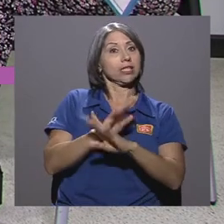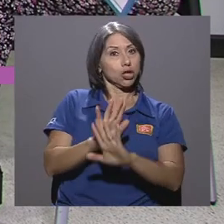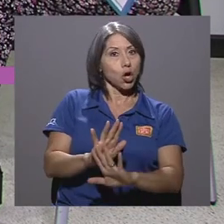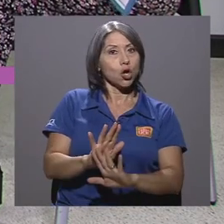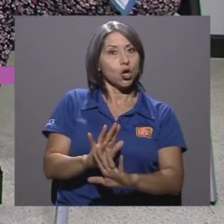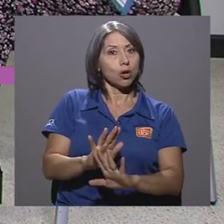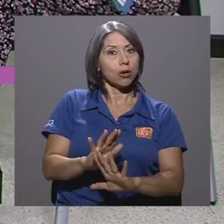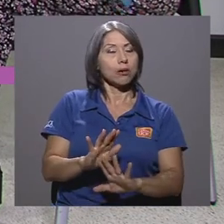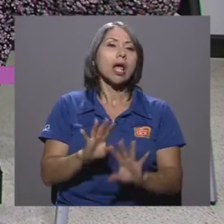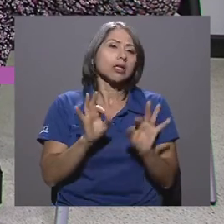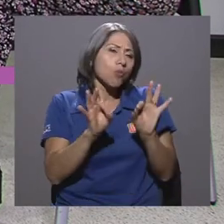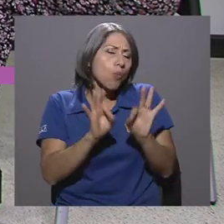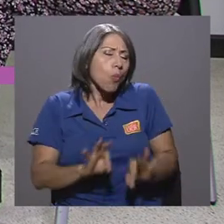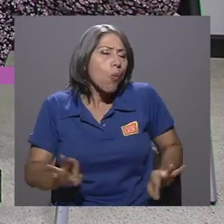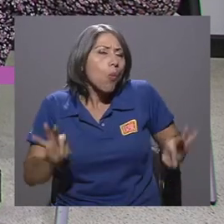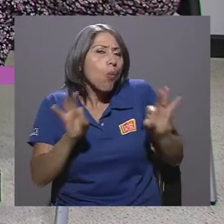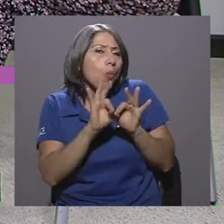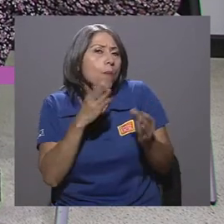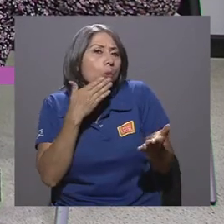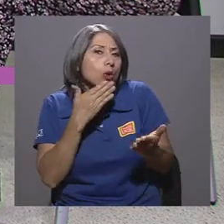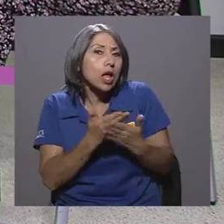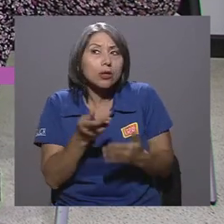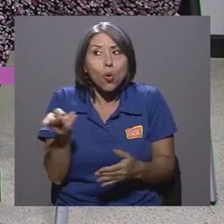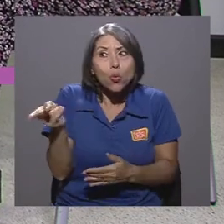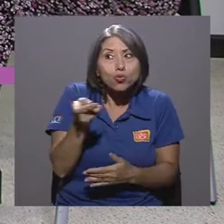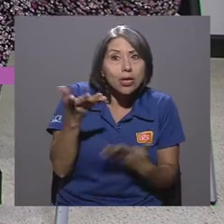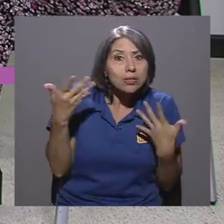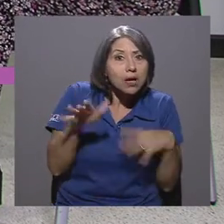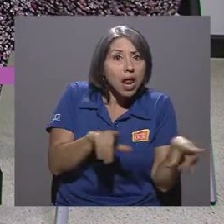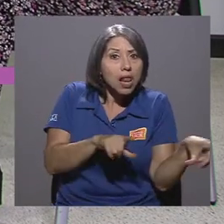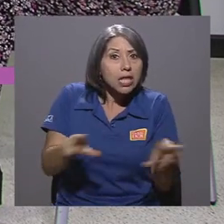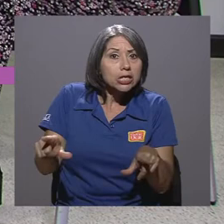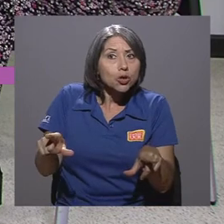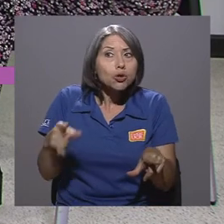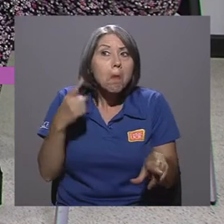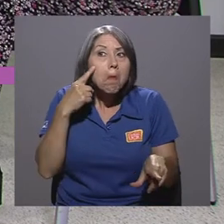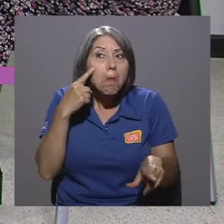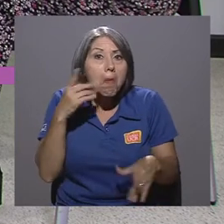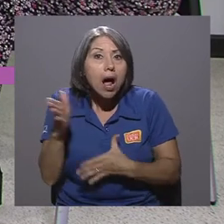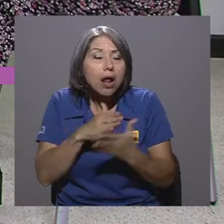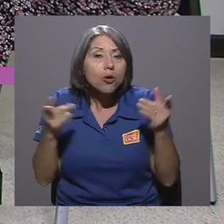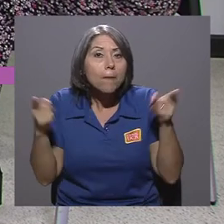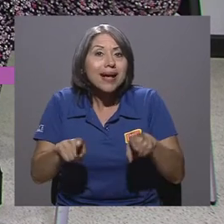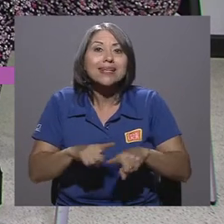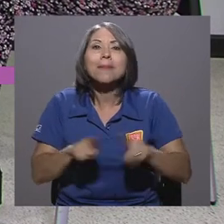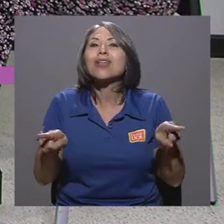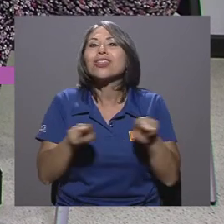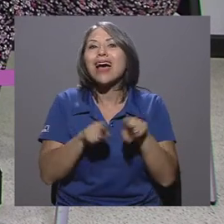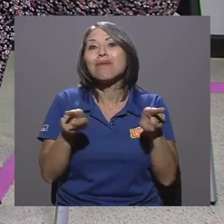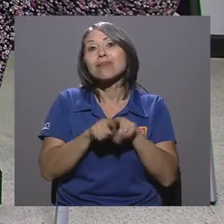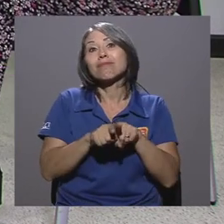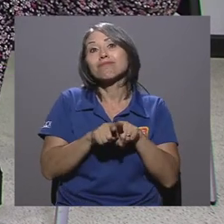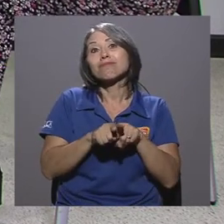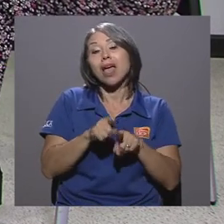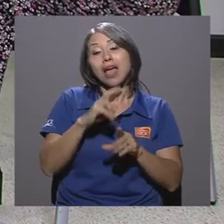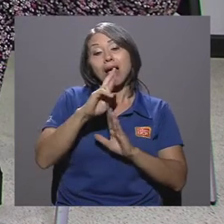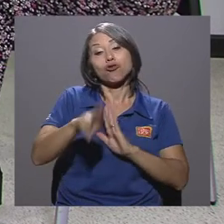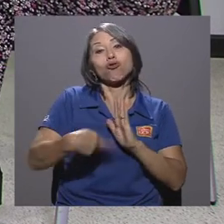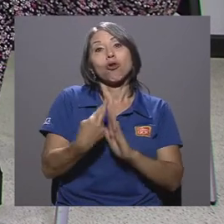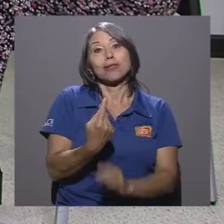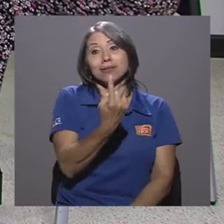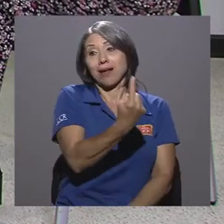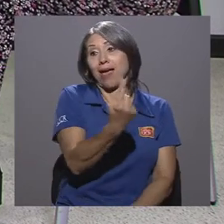por un lado, genial, digamos, que estén ustedes ahí como listos por si algo pasa, pero también está el papel de todos y cada uno de nosotros en